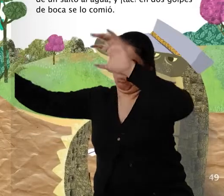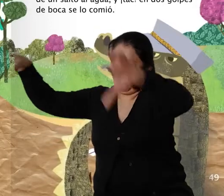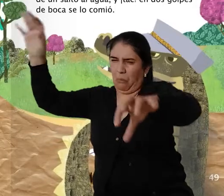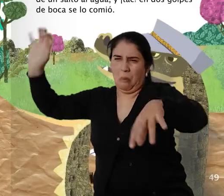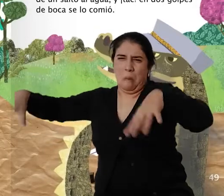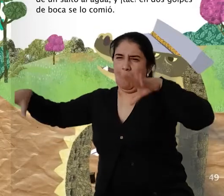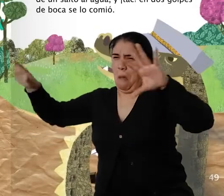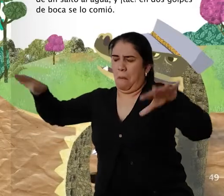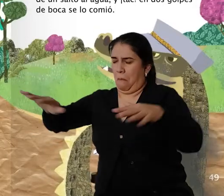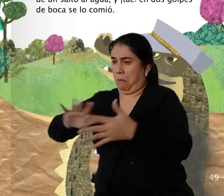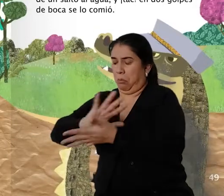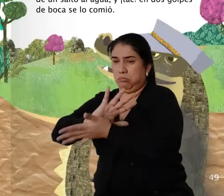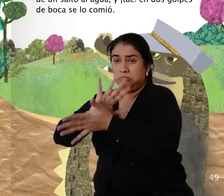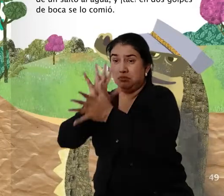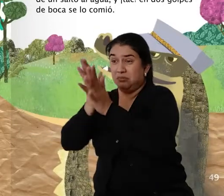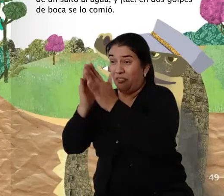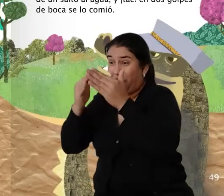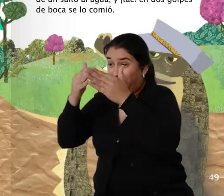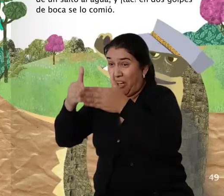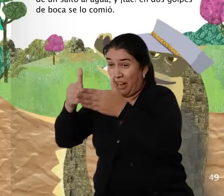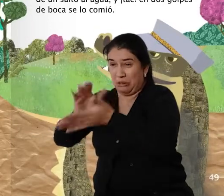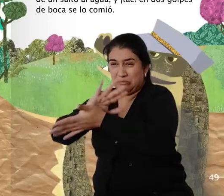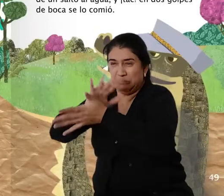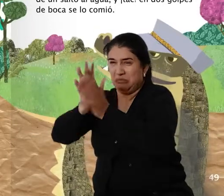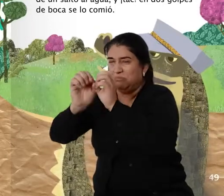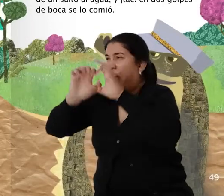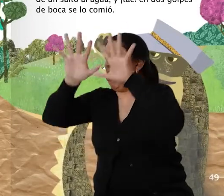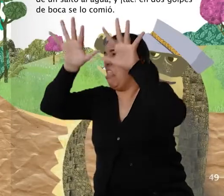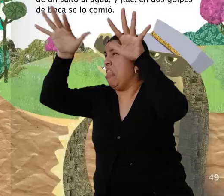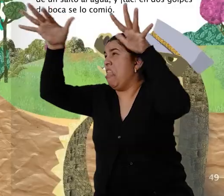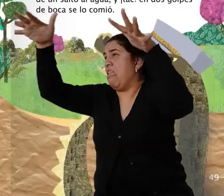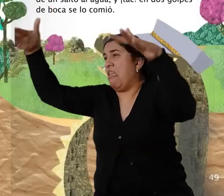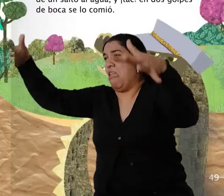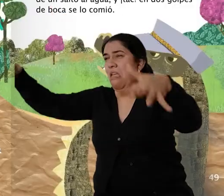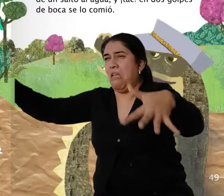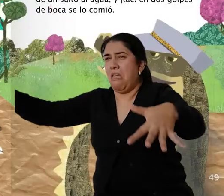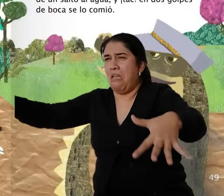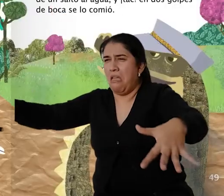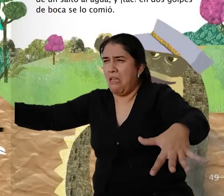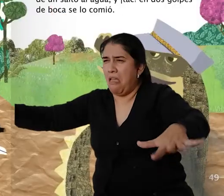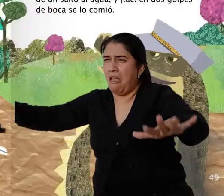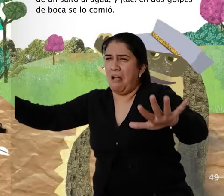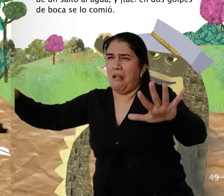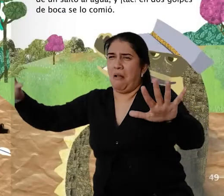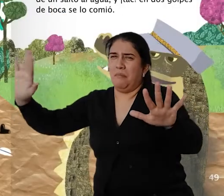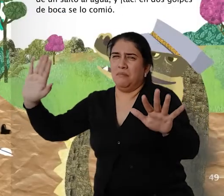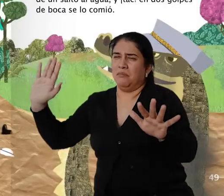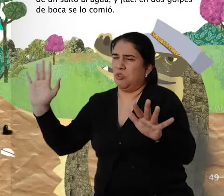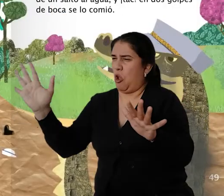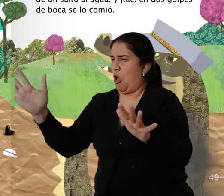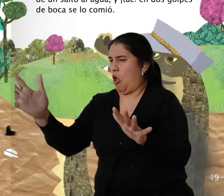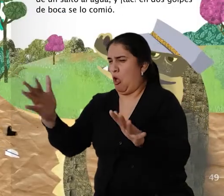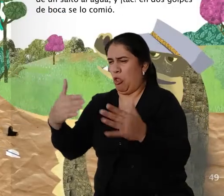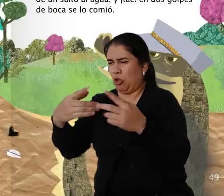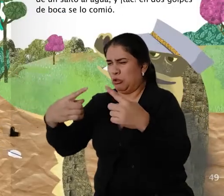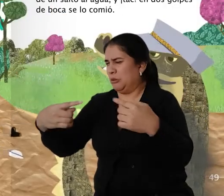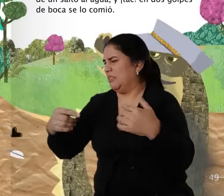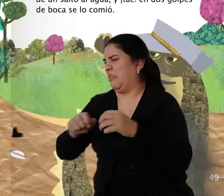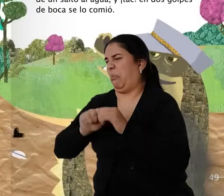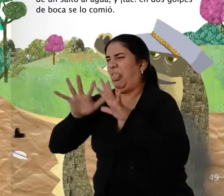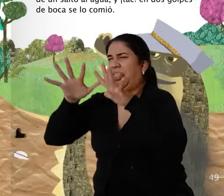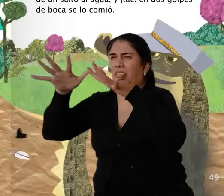15.000 pedazos. Lanzó por el aire a cuadras y cuadras de distancia chimeneas, máquinas, cañones,